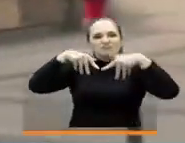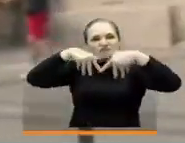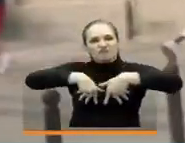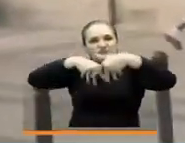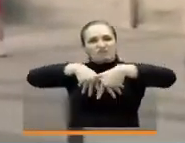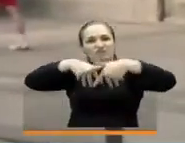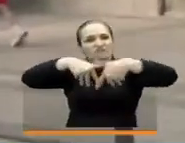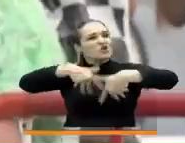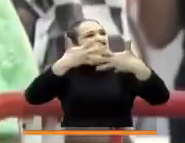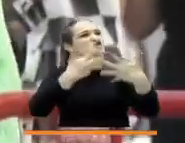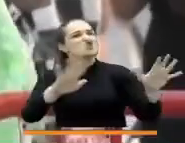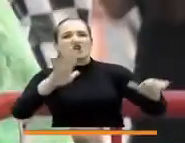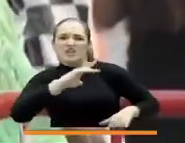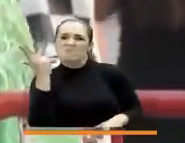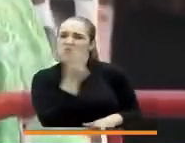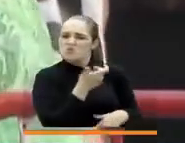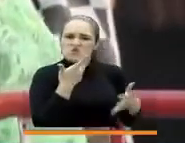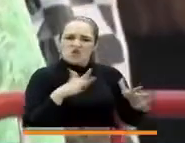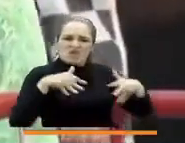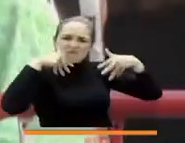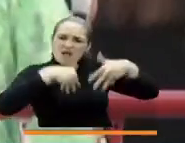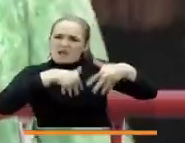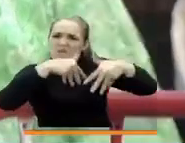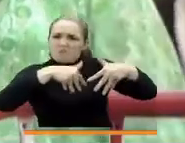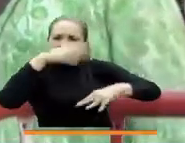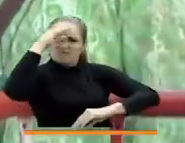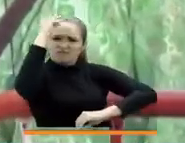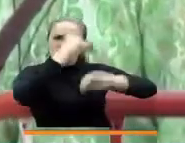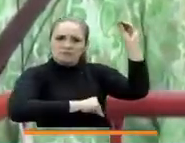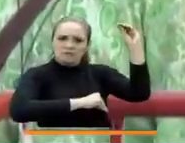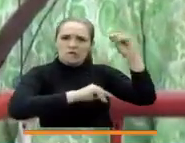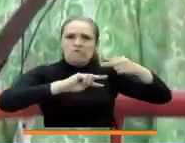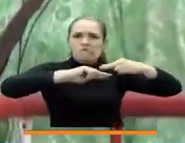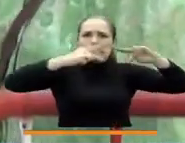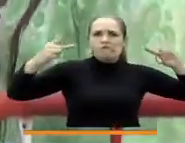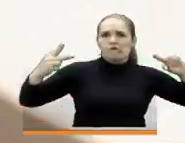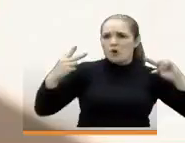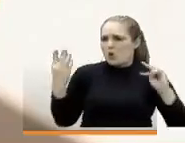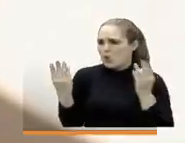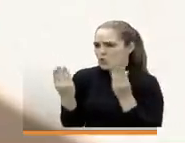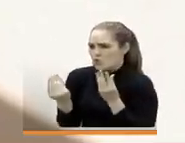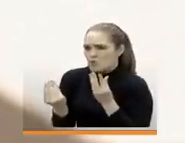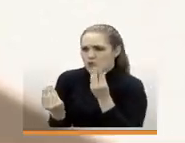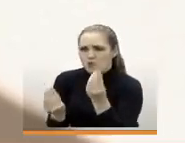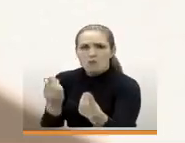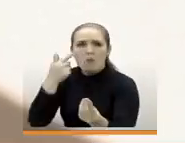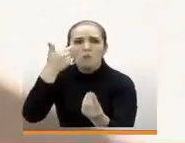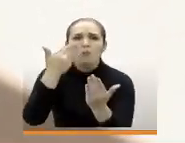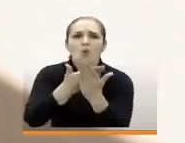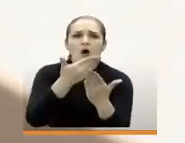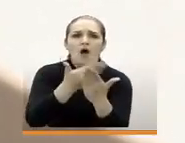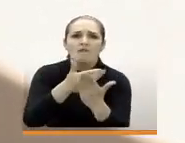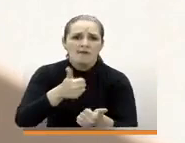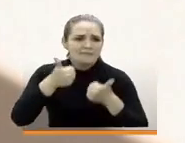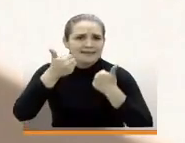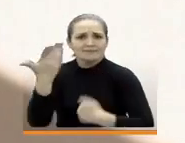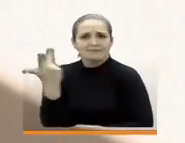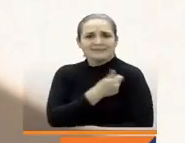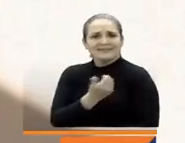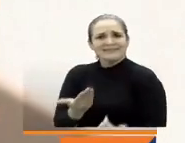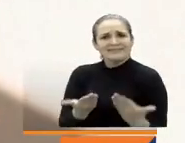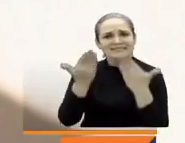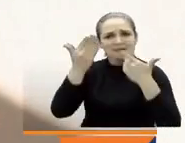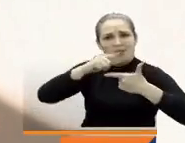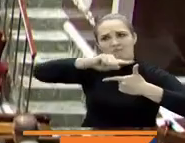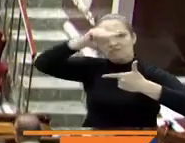la pandemia contrastan con la efectividad de las burbujas de confinamiento logradas con pruebas diarias de flujo lateral, decreciendo